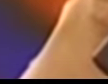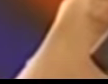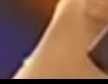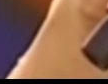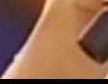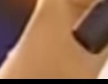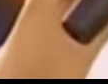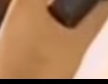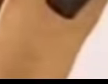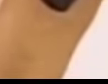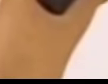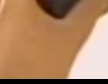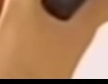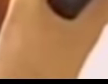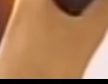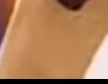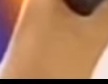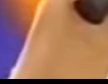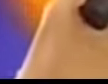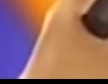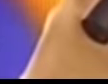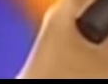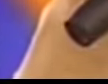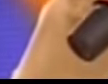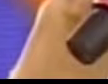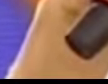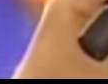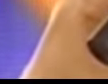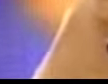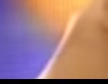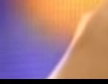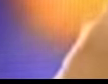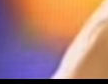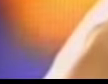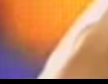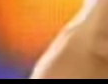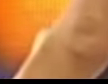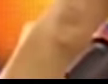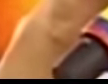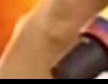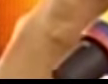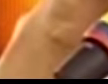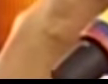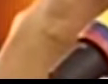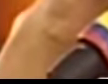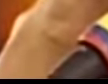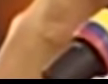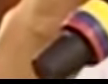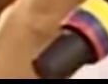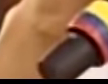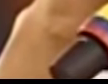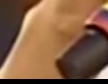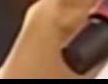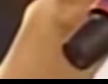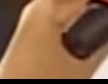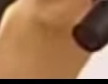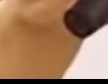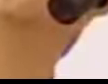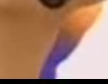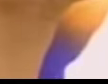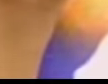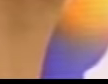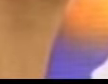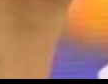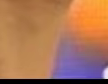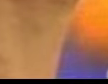en el aire bailando, por ahí está Sheila, ¿no? ¿Cómo bailaba Sheila? Una joven funcionaria del municipio, ¿no? Y se turnaba